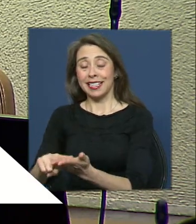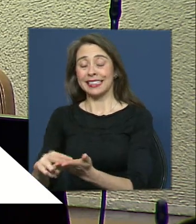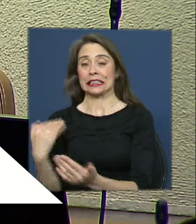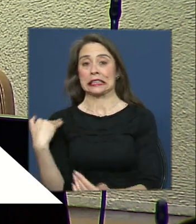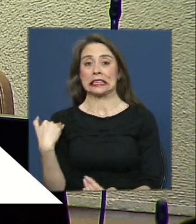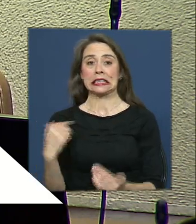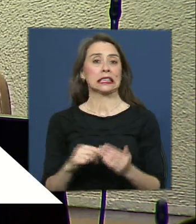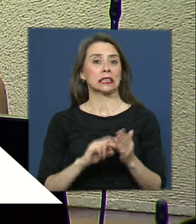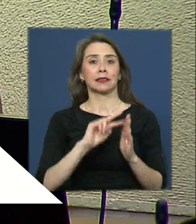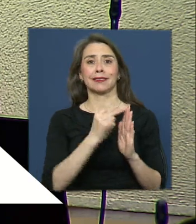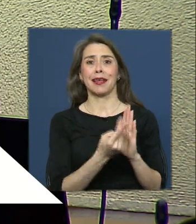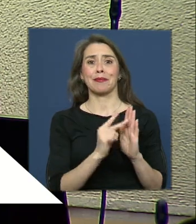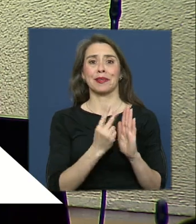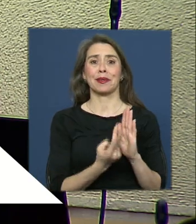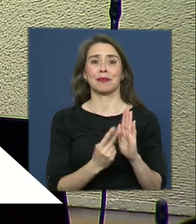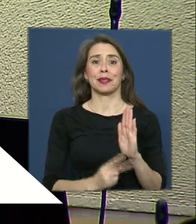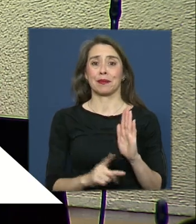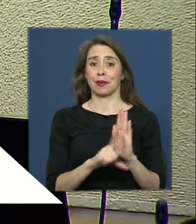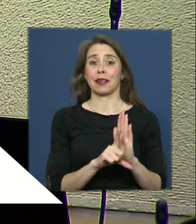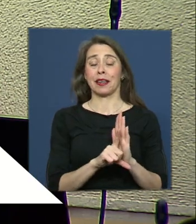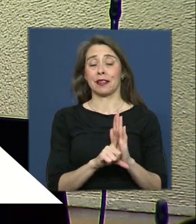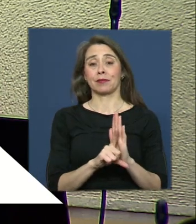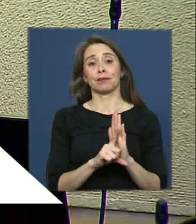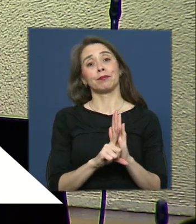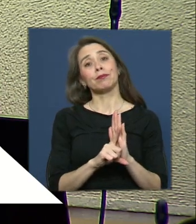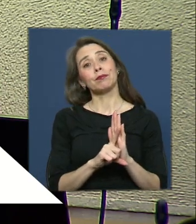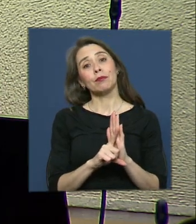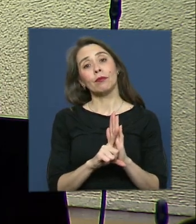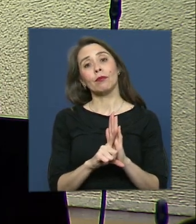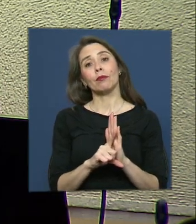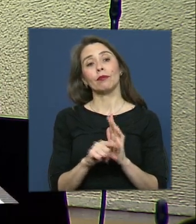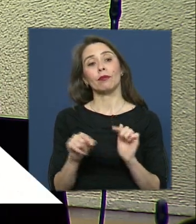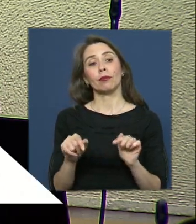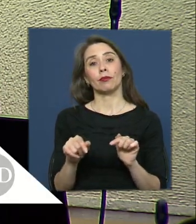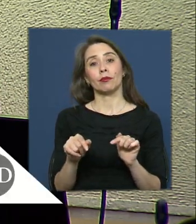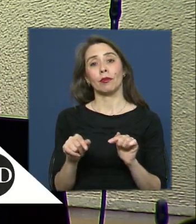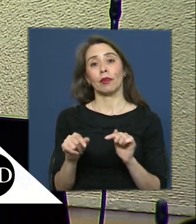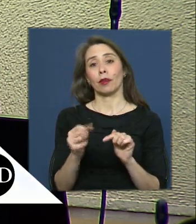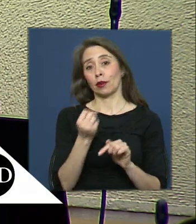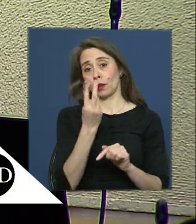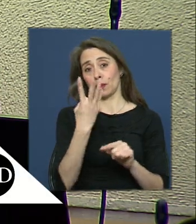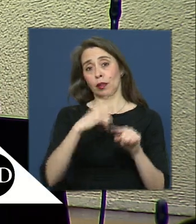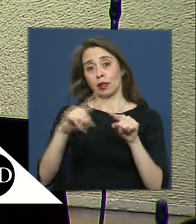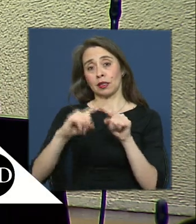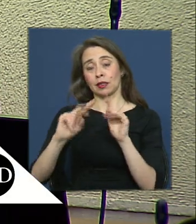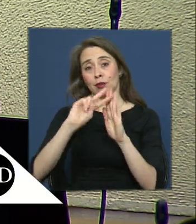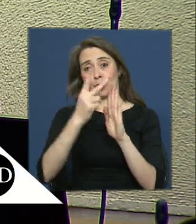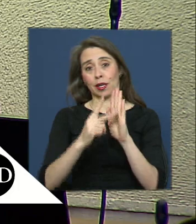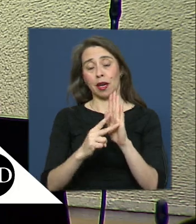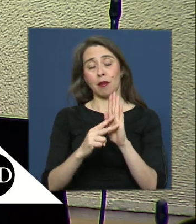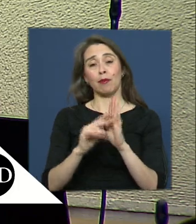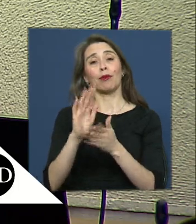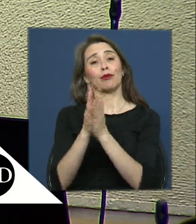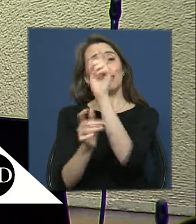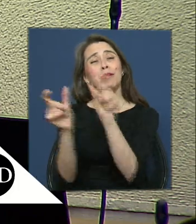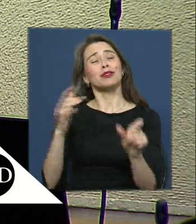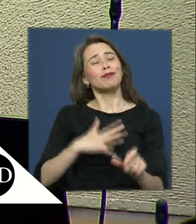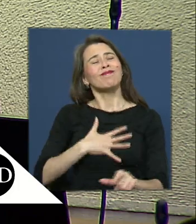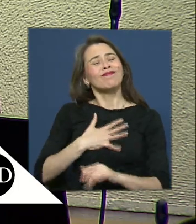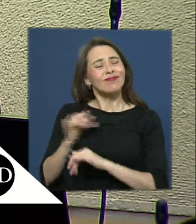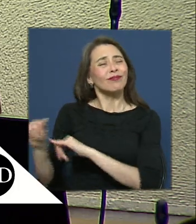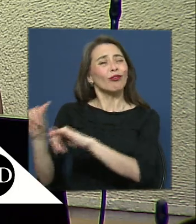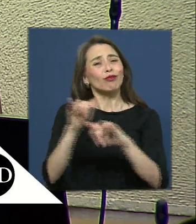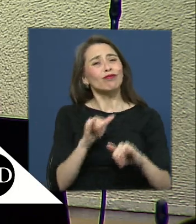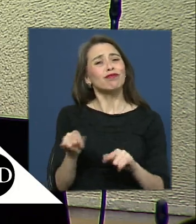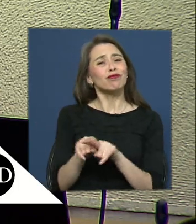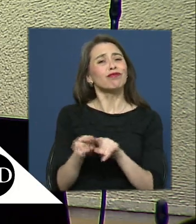aquí hay varios ajustes que son, a mi juicio, de sentido común. Lo que